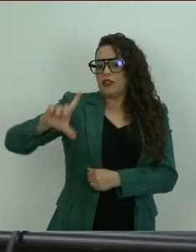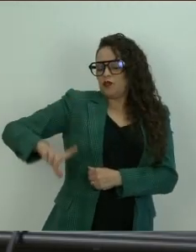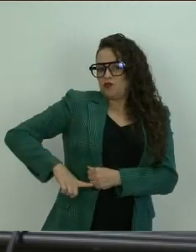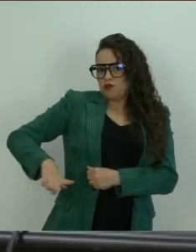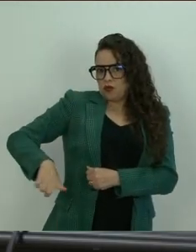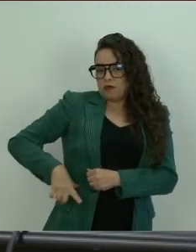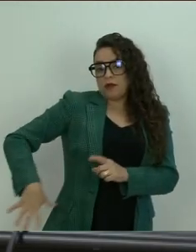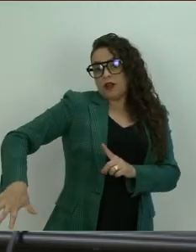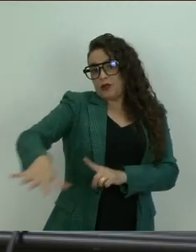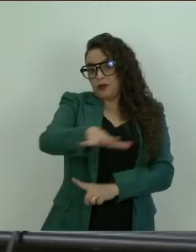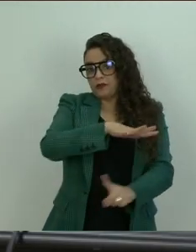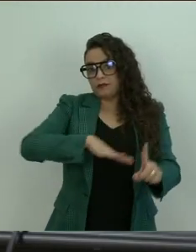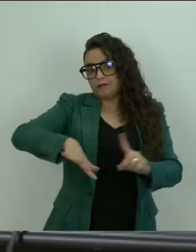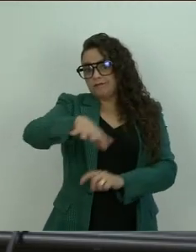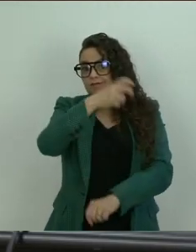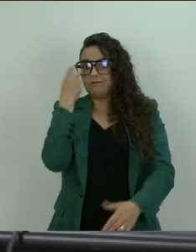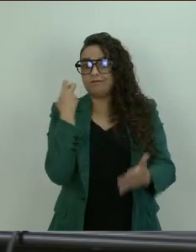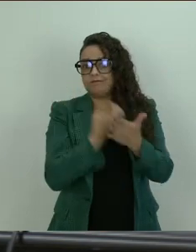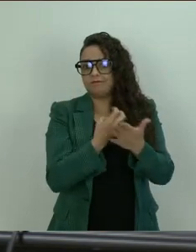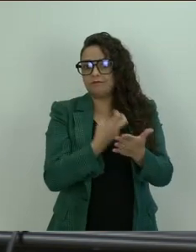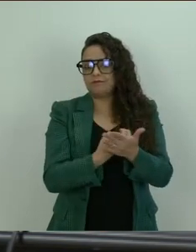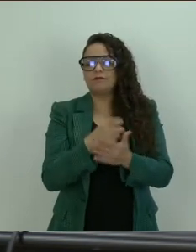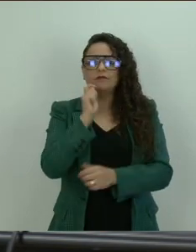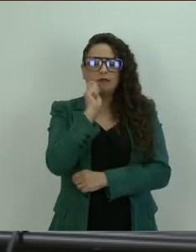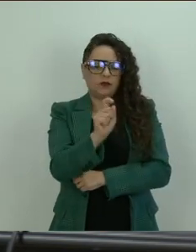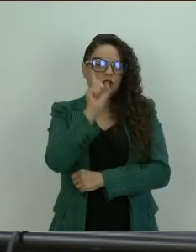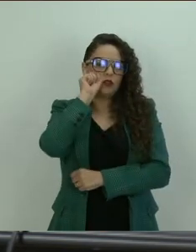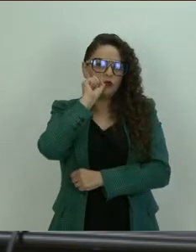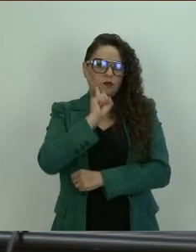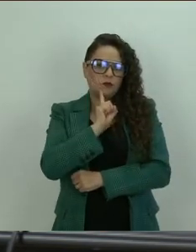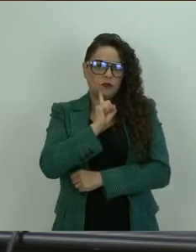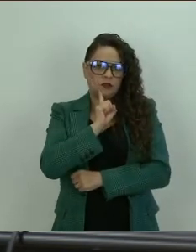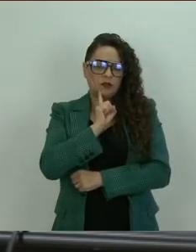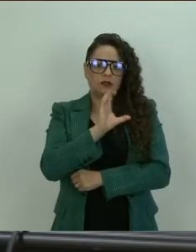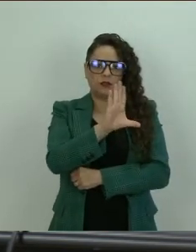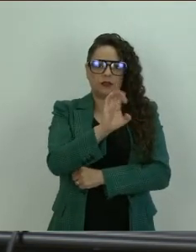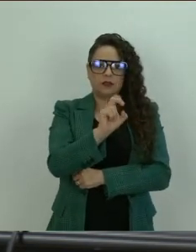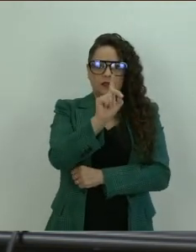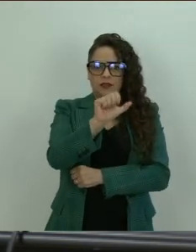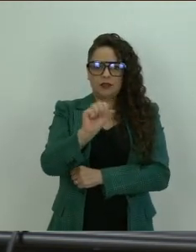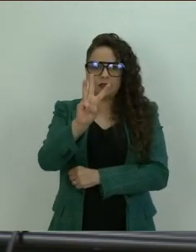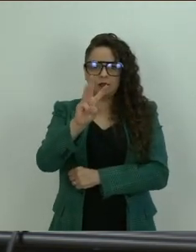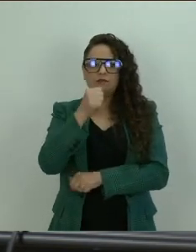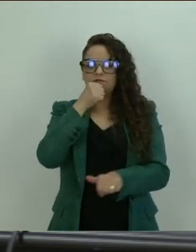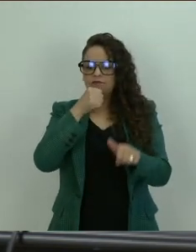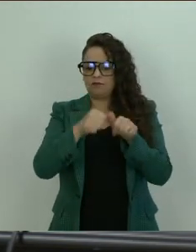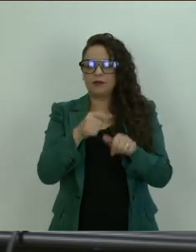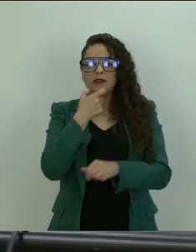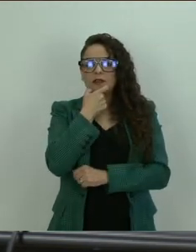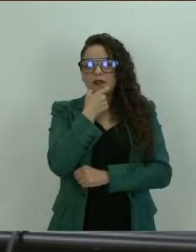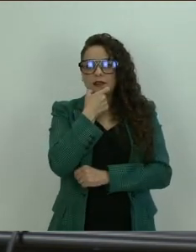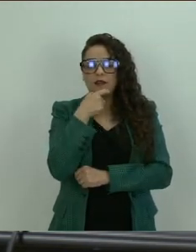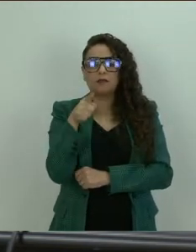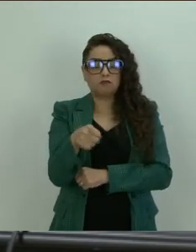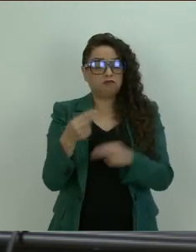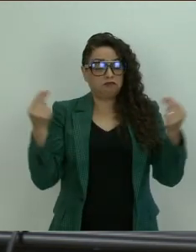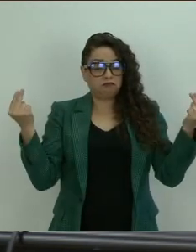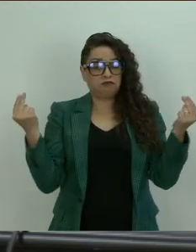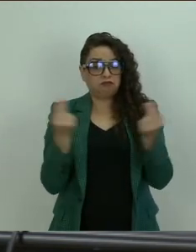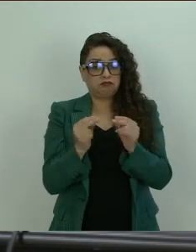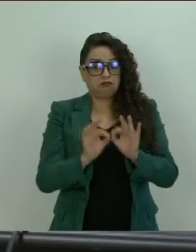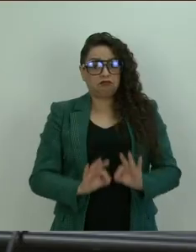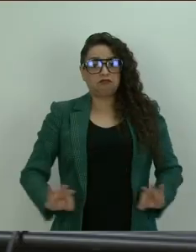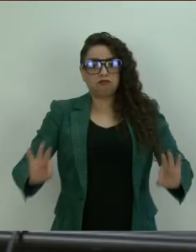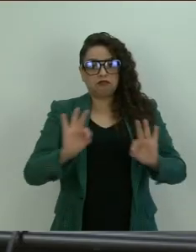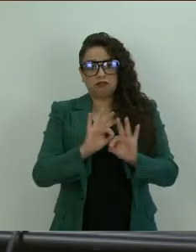contexto es que la Carta de los Derechos de las Mujeres, es decir, la CEDAW por sus siglas en inglés, es un instrumento necesario para la